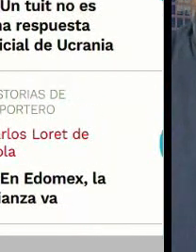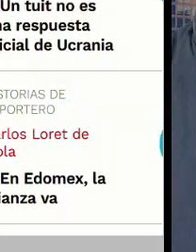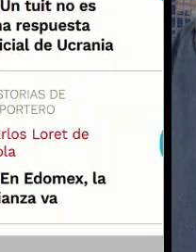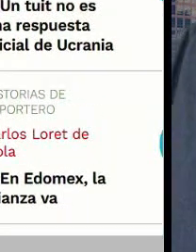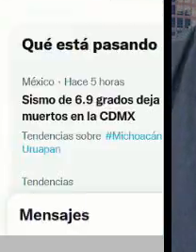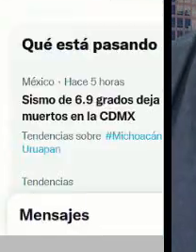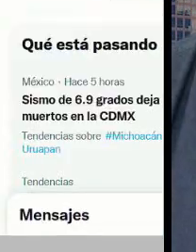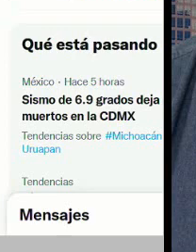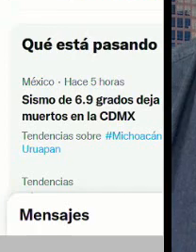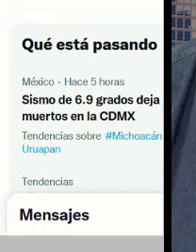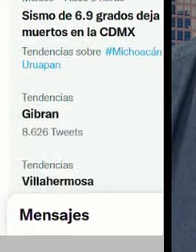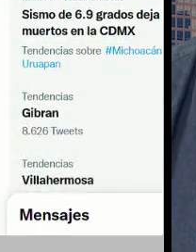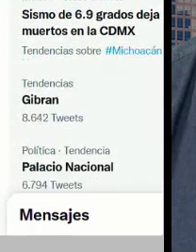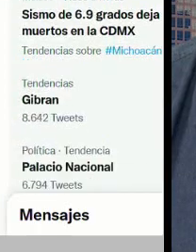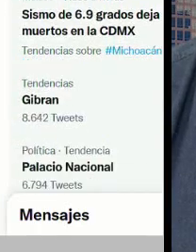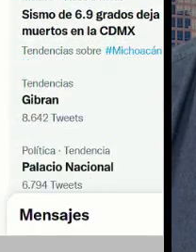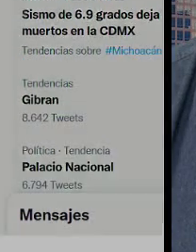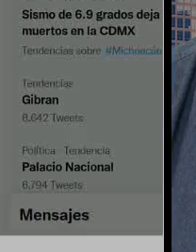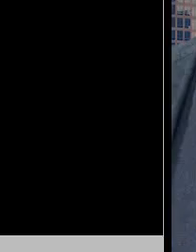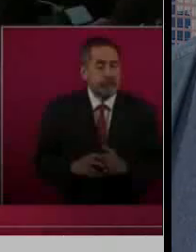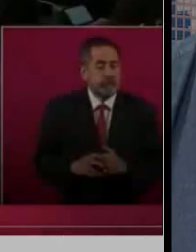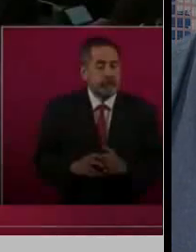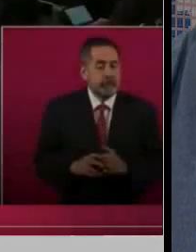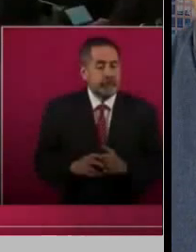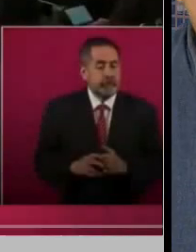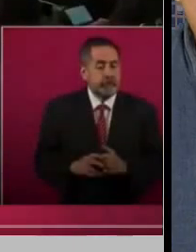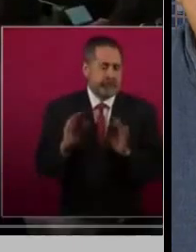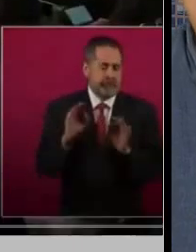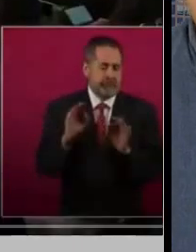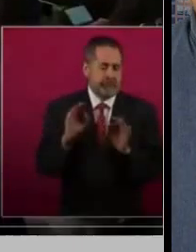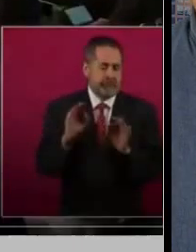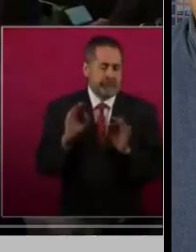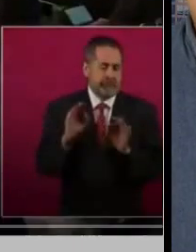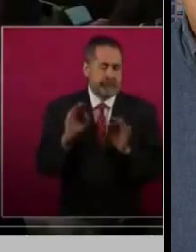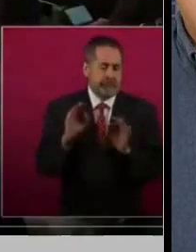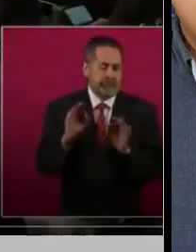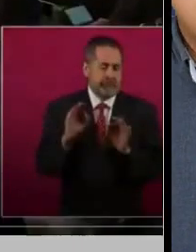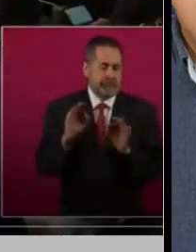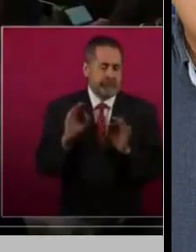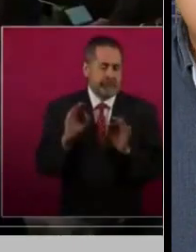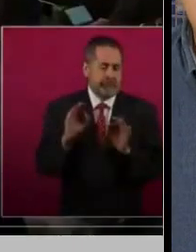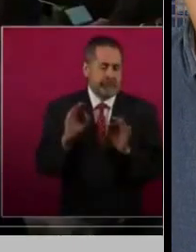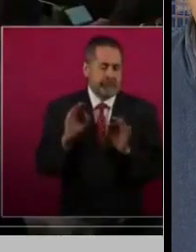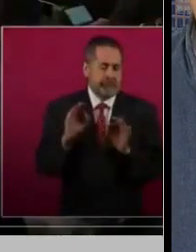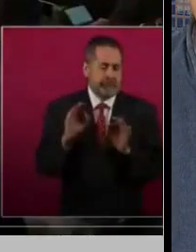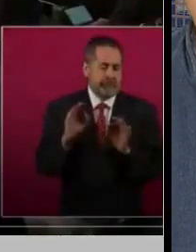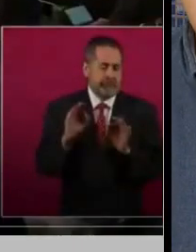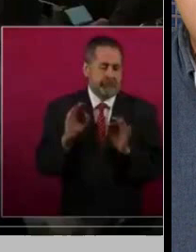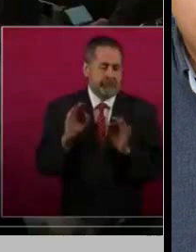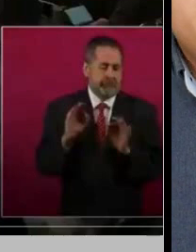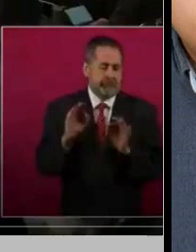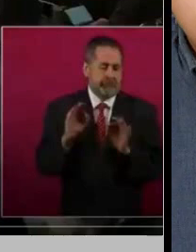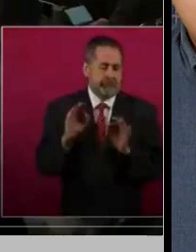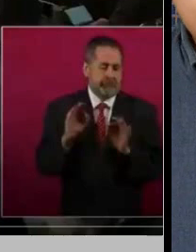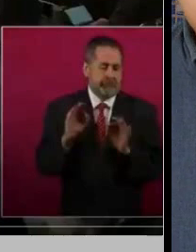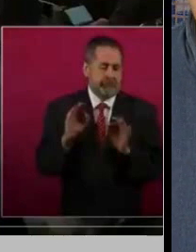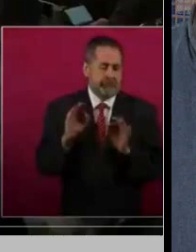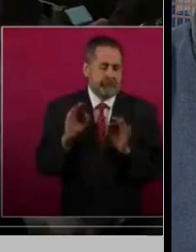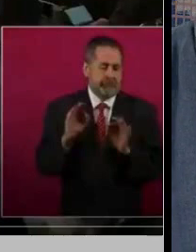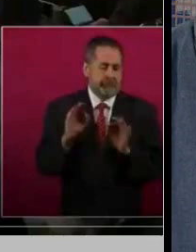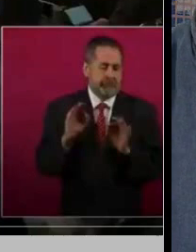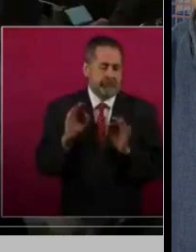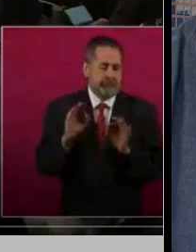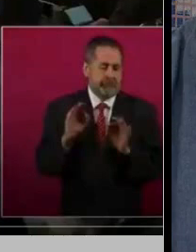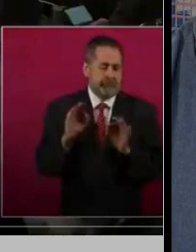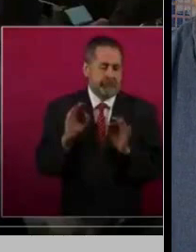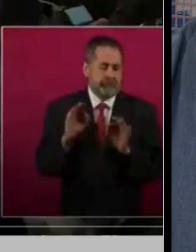mandatario Nacional vamos a escuchar lo que dijo el presidente Hace un par de días sobre la desaparición de este pues Y